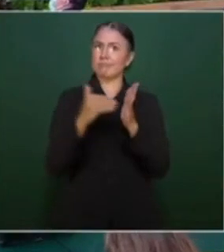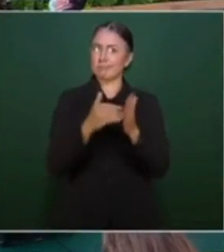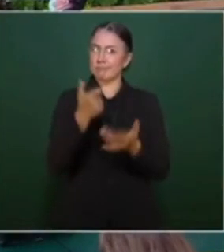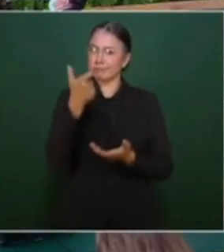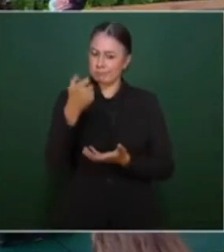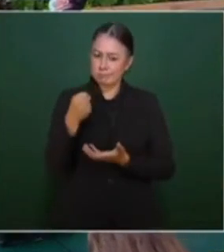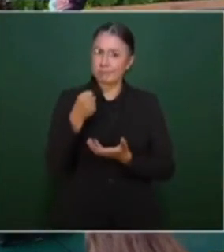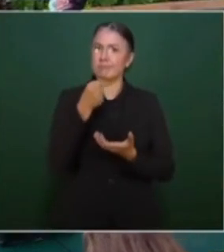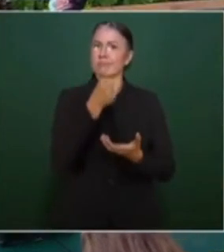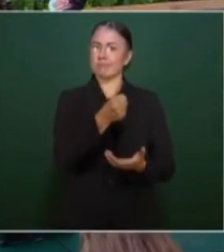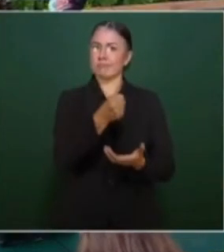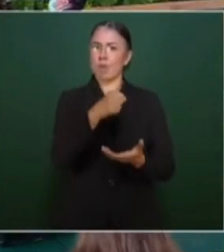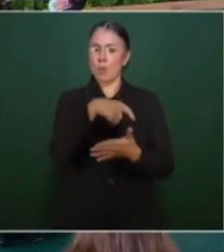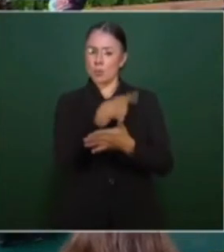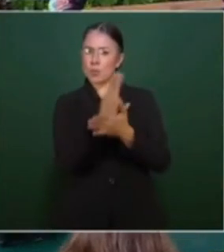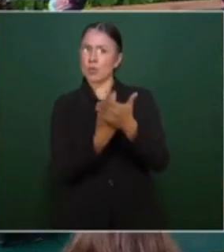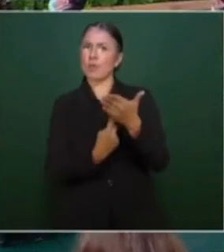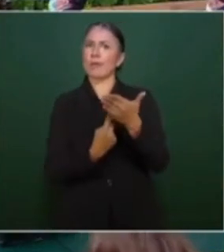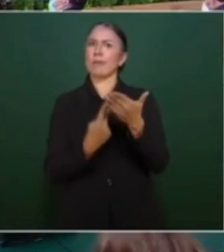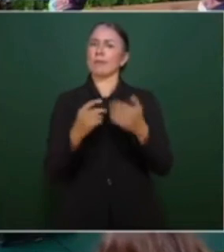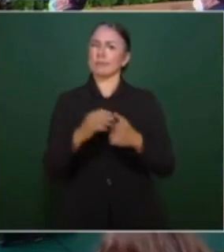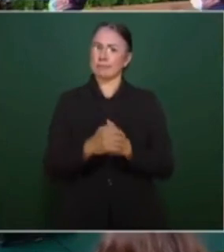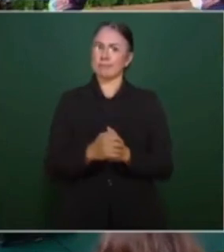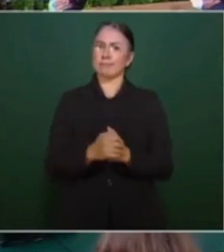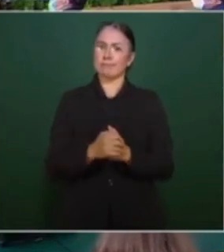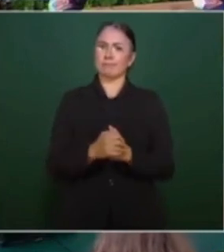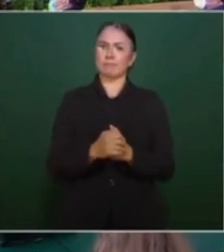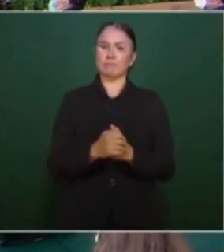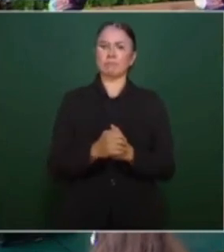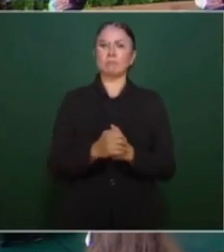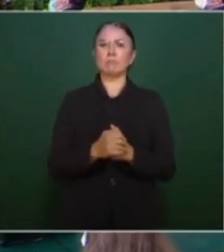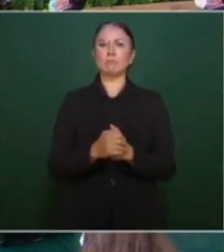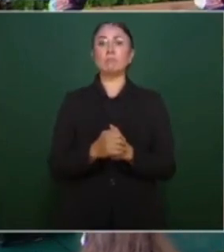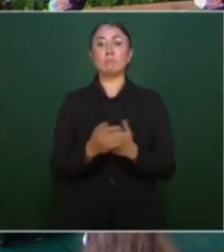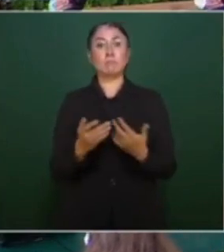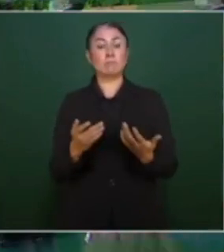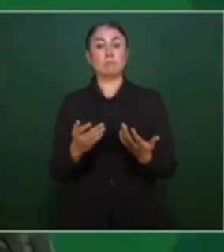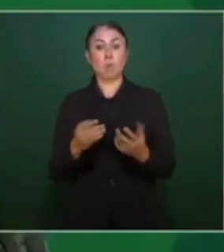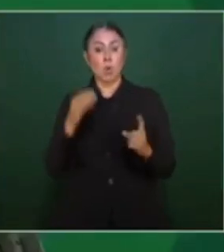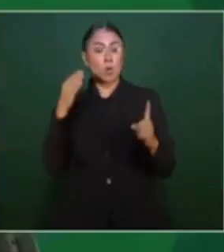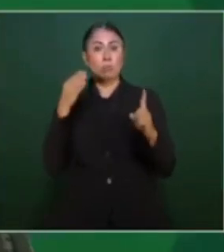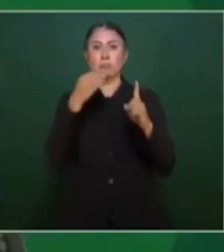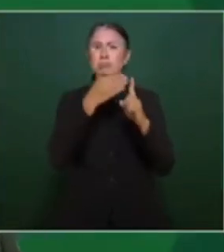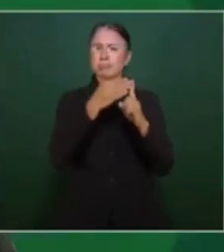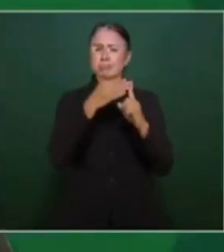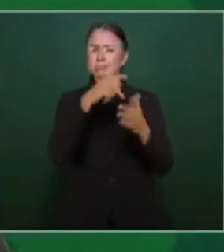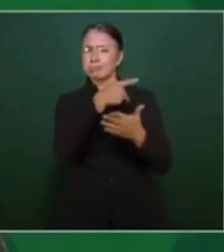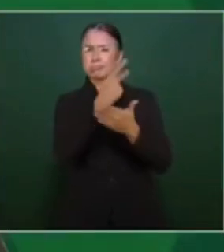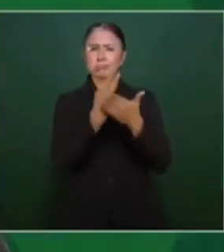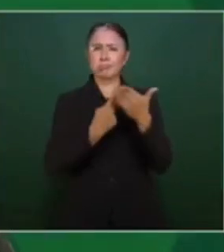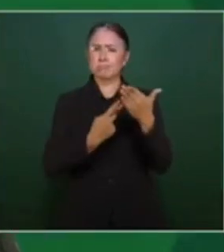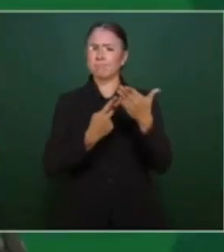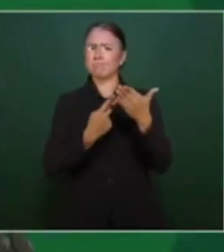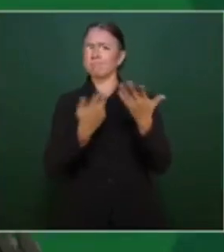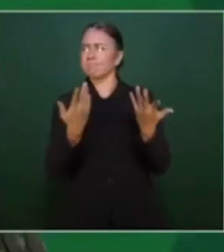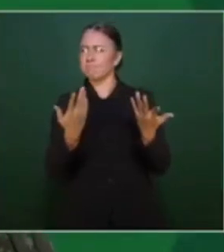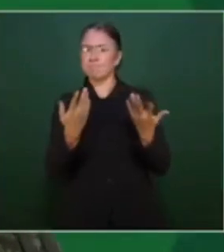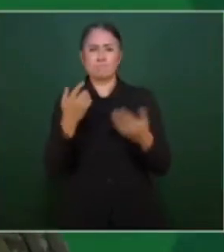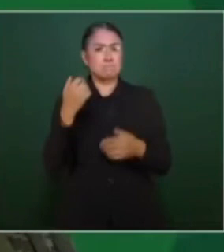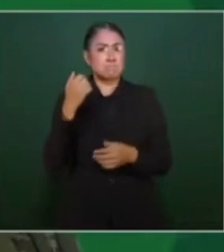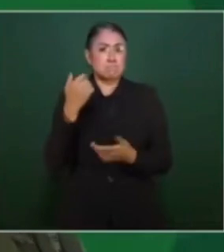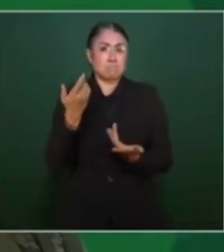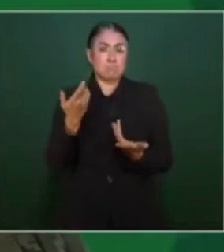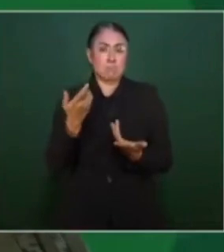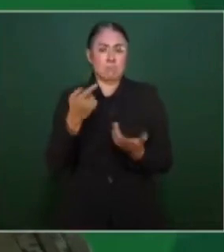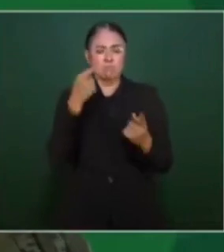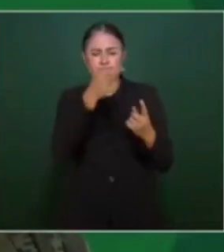Los programas que, además de los objetivos que tienen en lo específico,